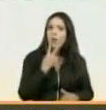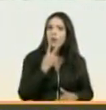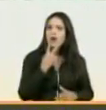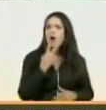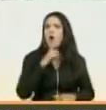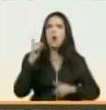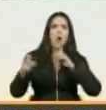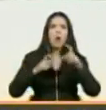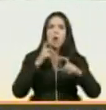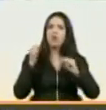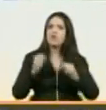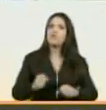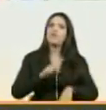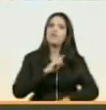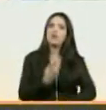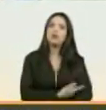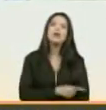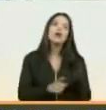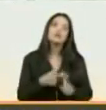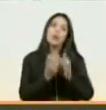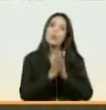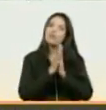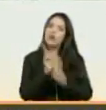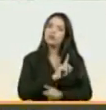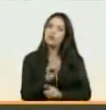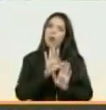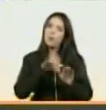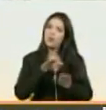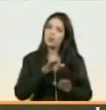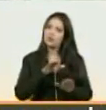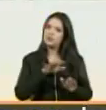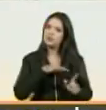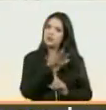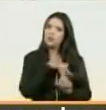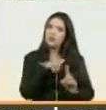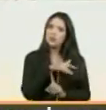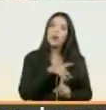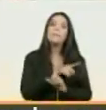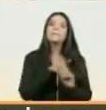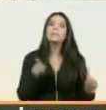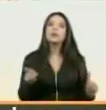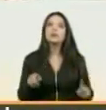odio. Así que no se presten para eso. De todos modos,